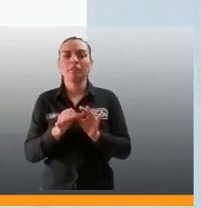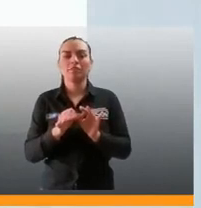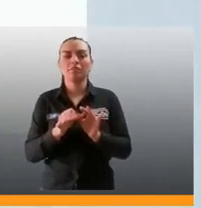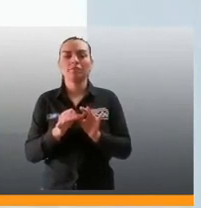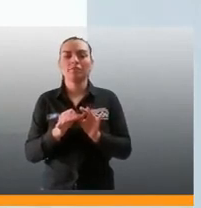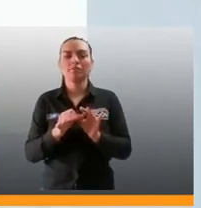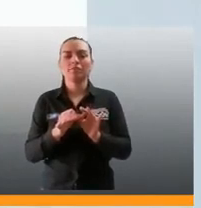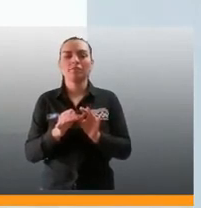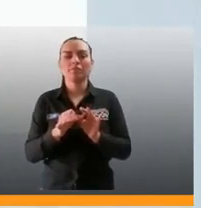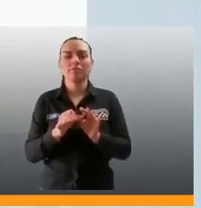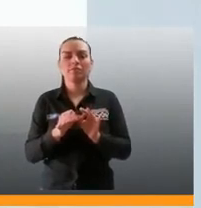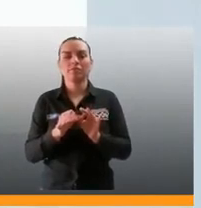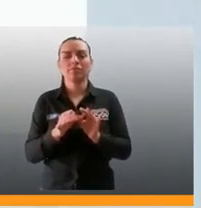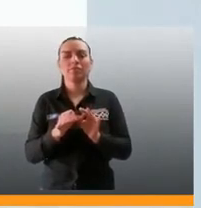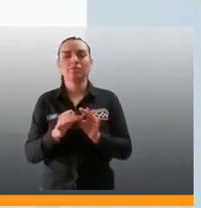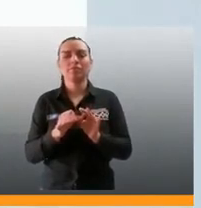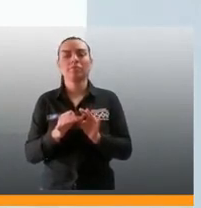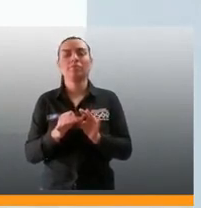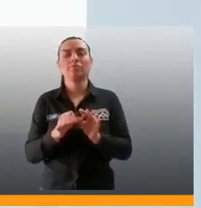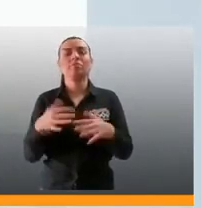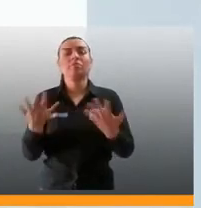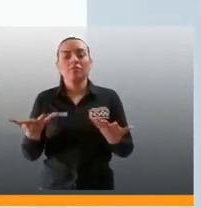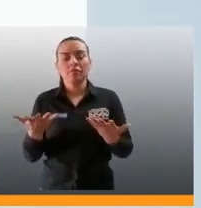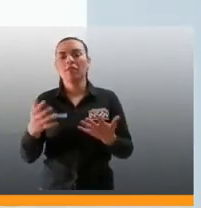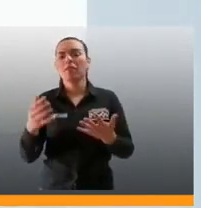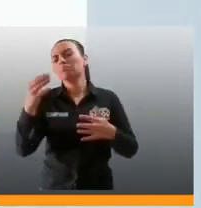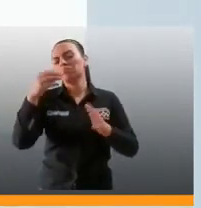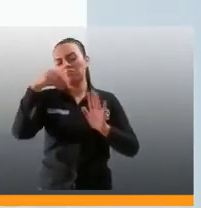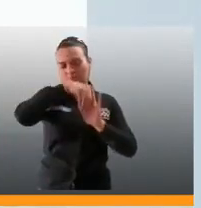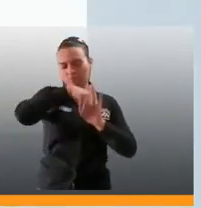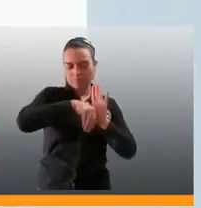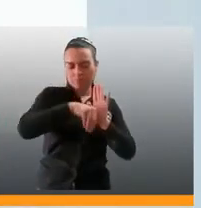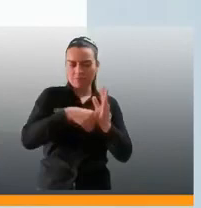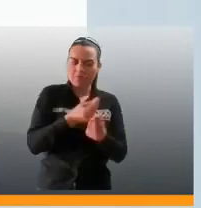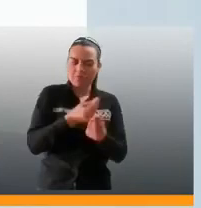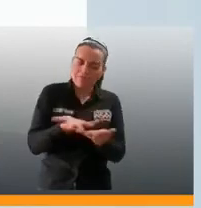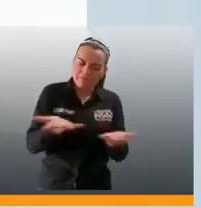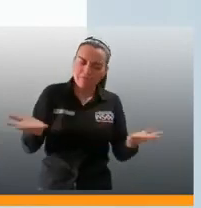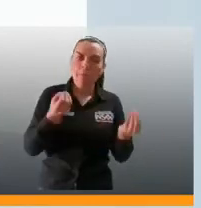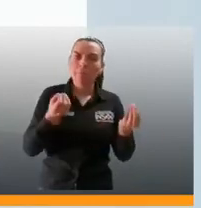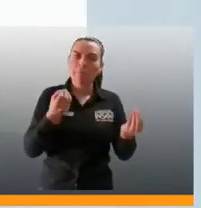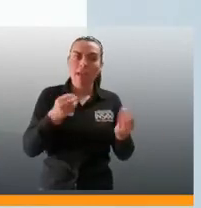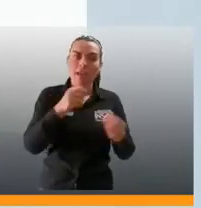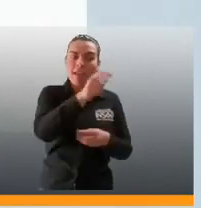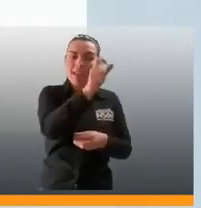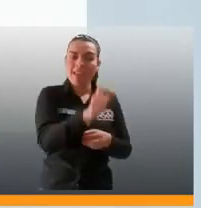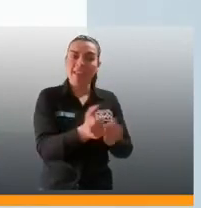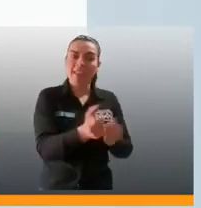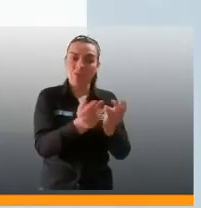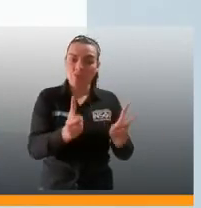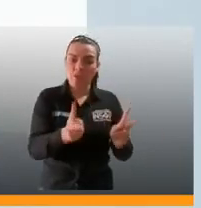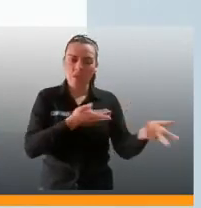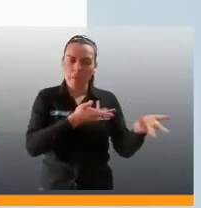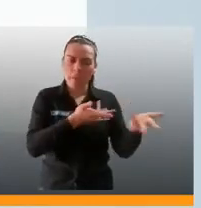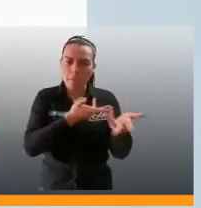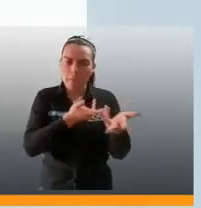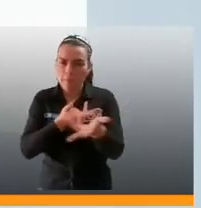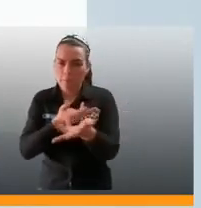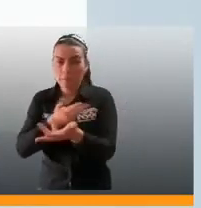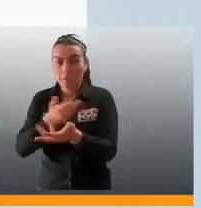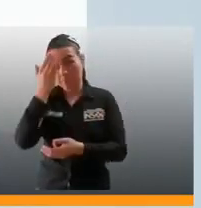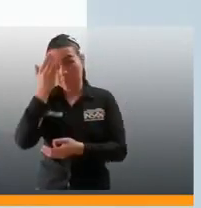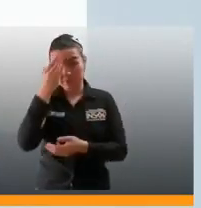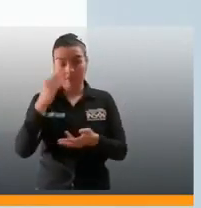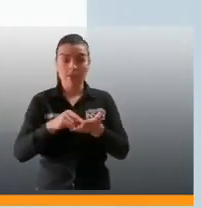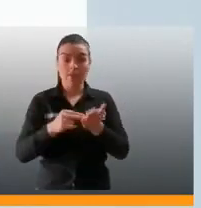diferentes tipos de contenido para lograr esa interacción con los estudiantes. Pues incluso no solamente de que